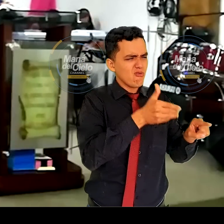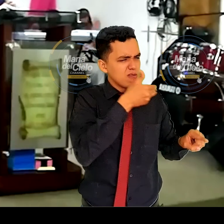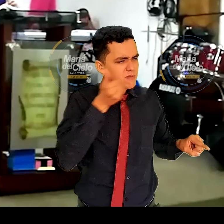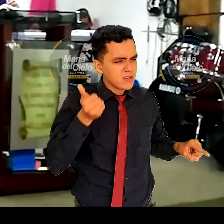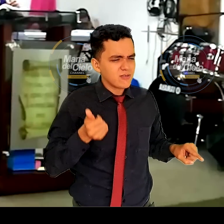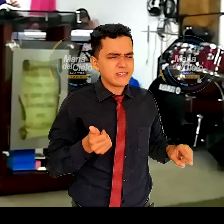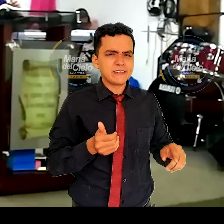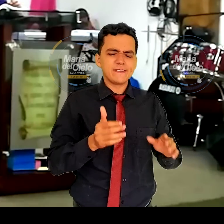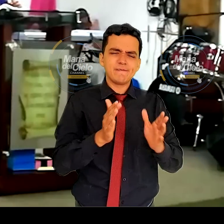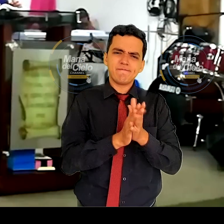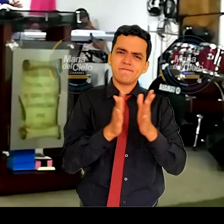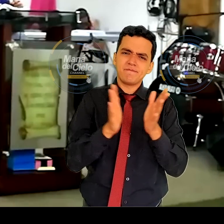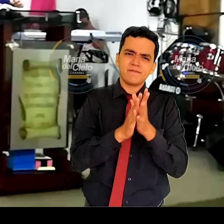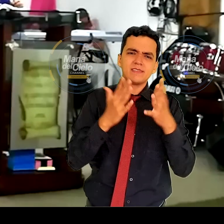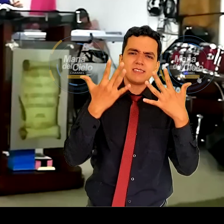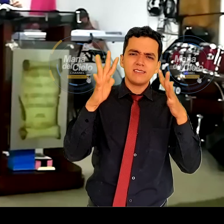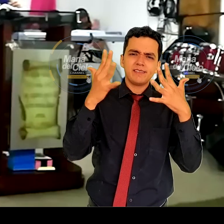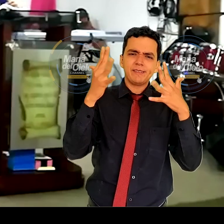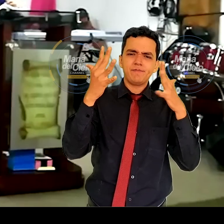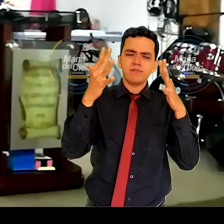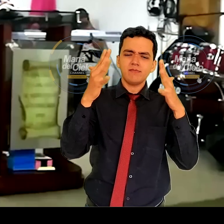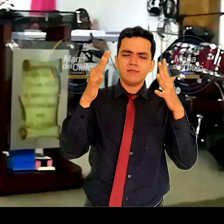más.